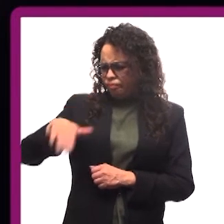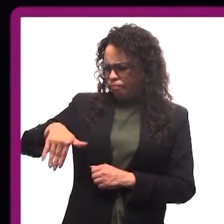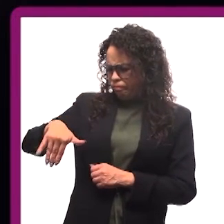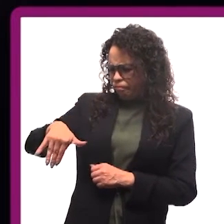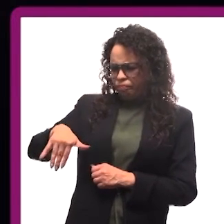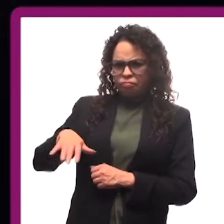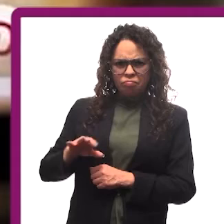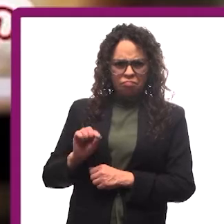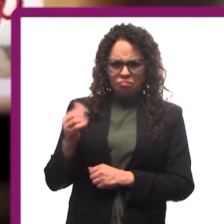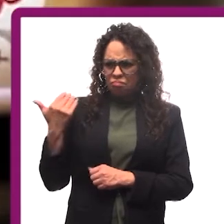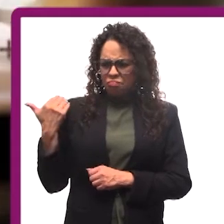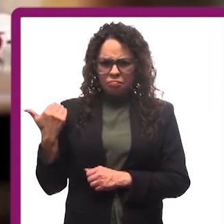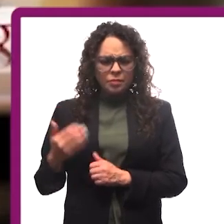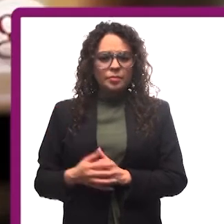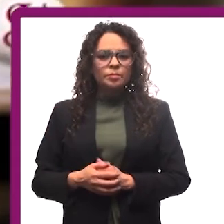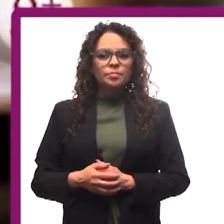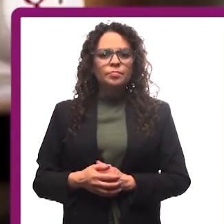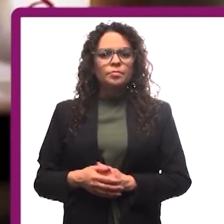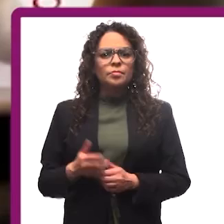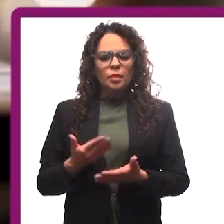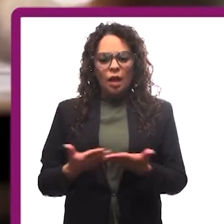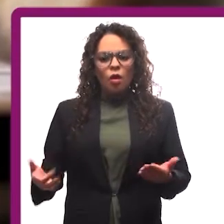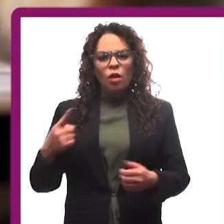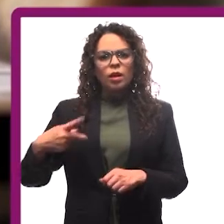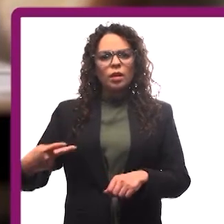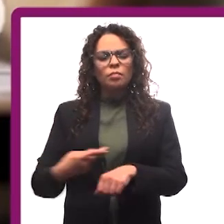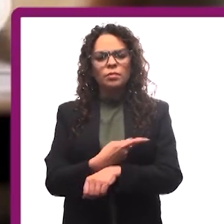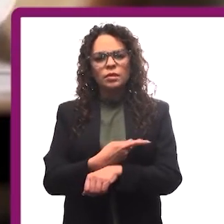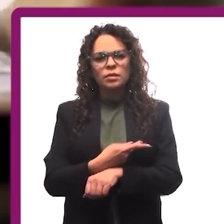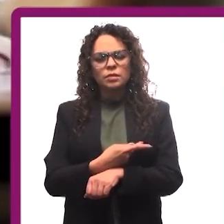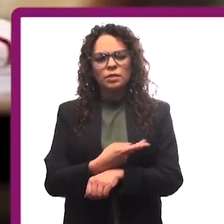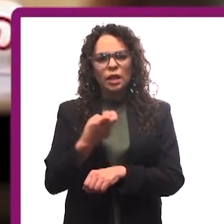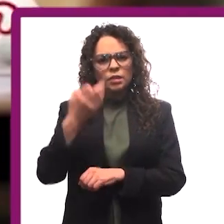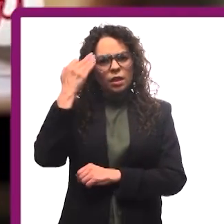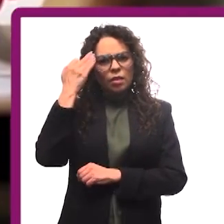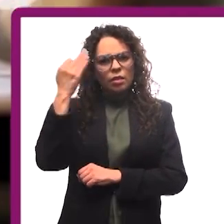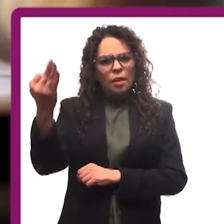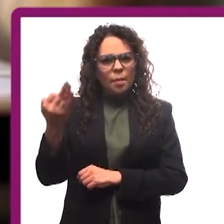con esto que hoy en día estamos nosotros viviendo,